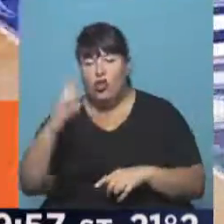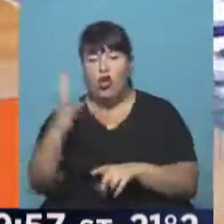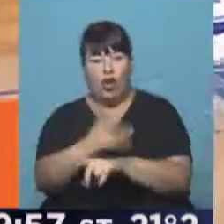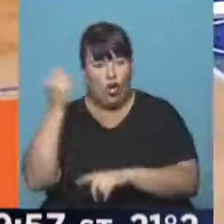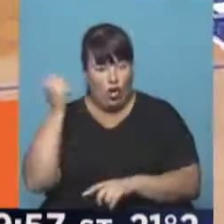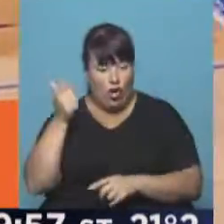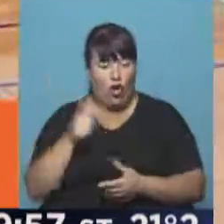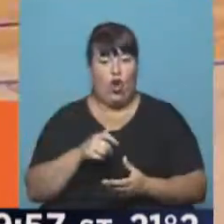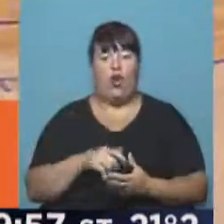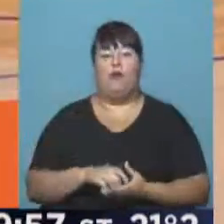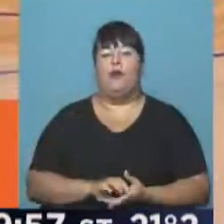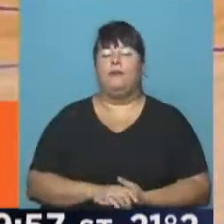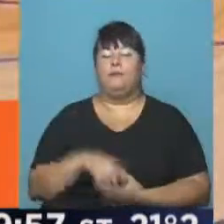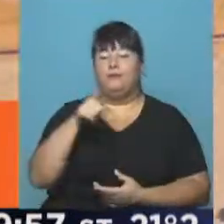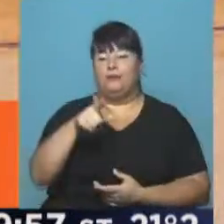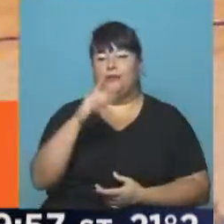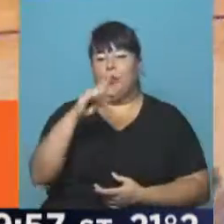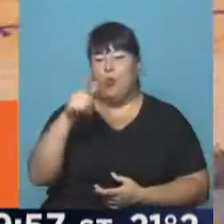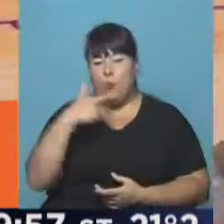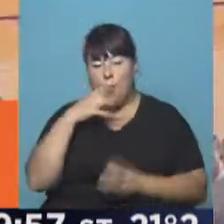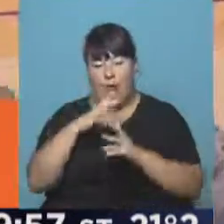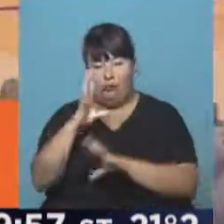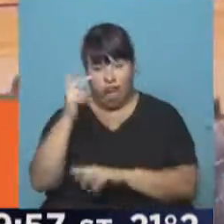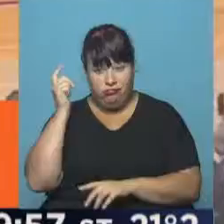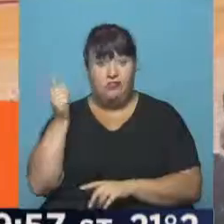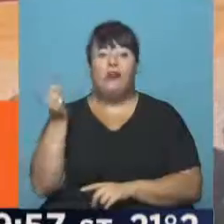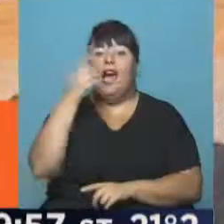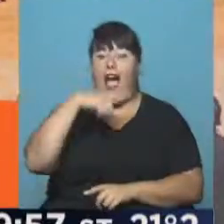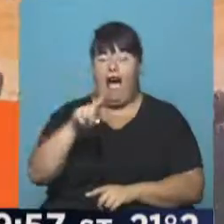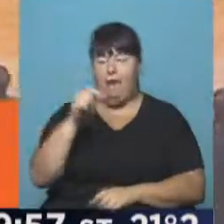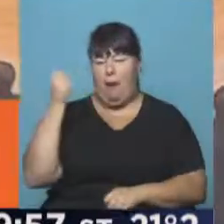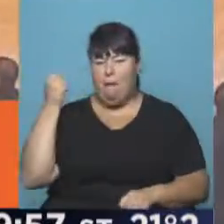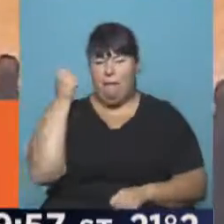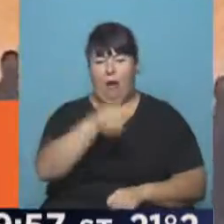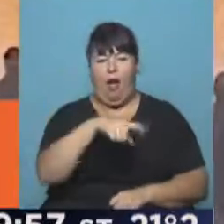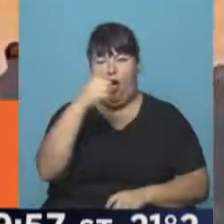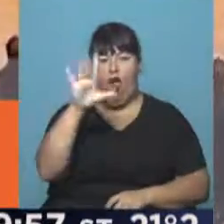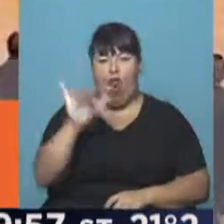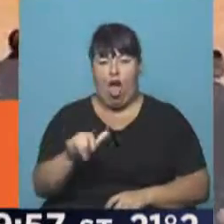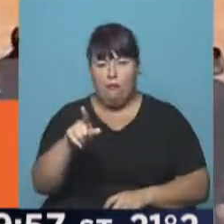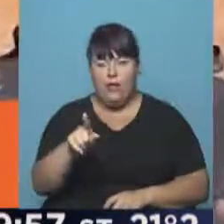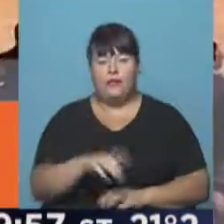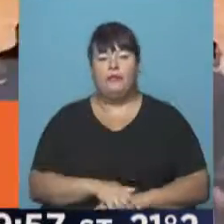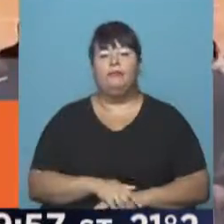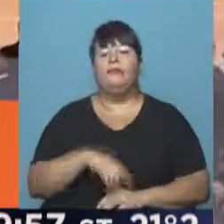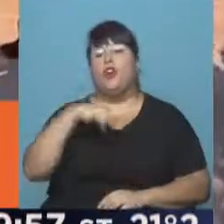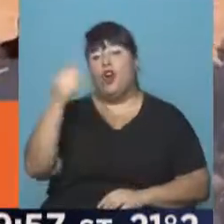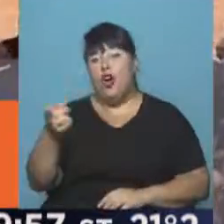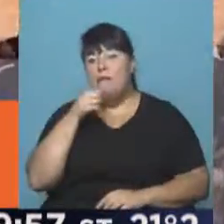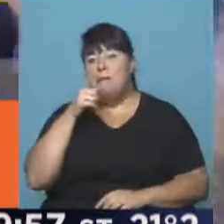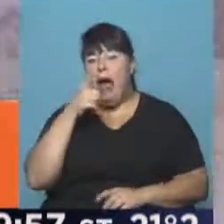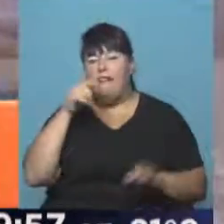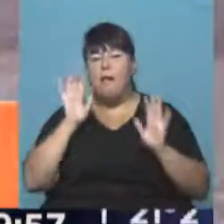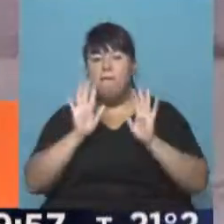arrebató el pivot de los Bulls el balón y terminó con un manotazo de López. E Ibaka, que aparentemente lo